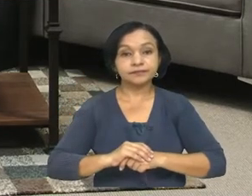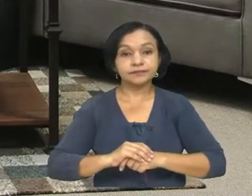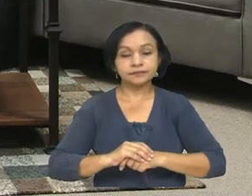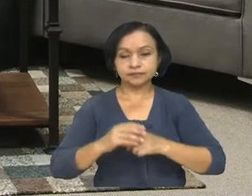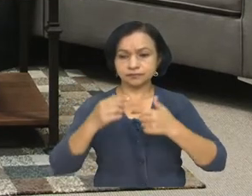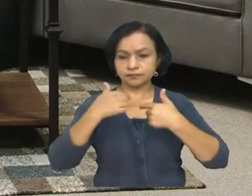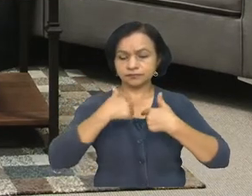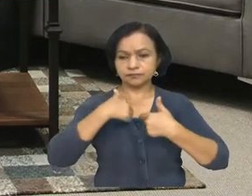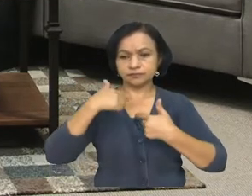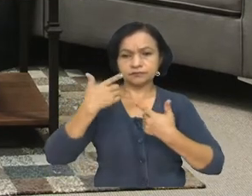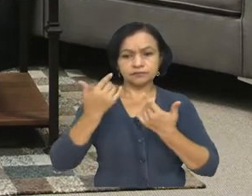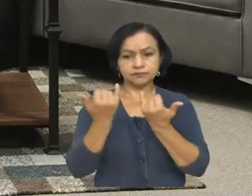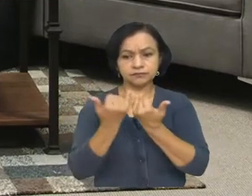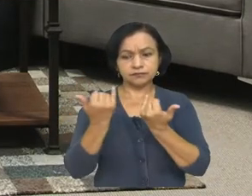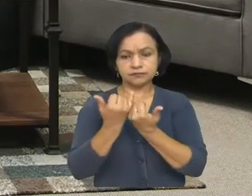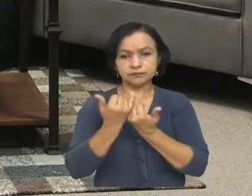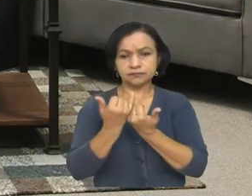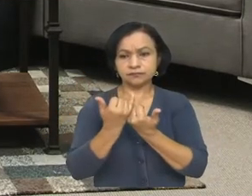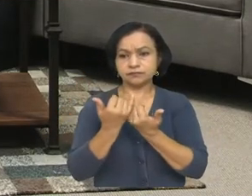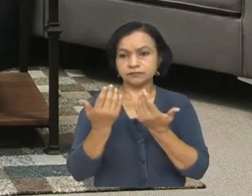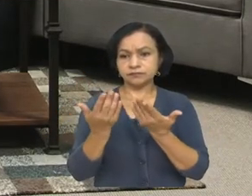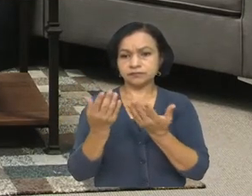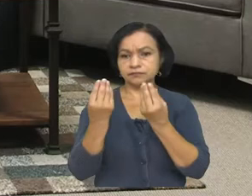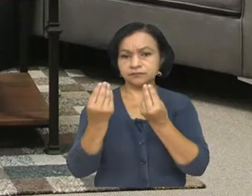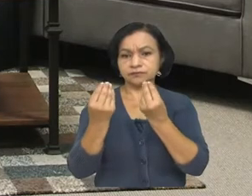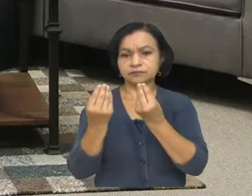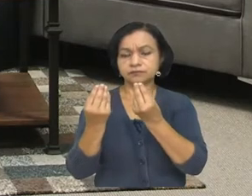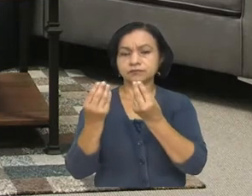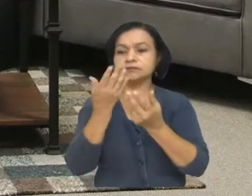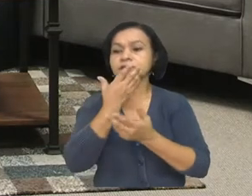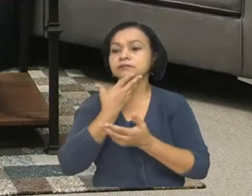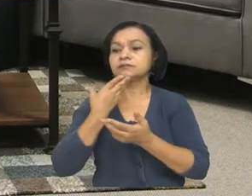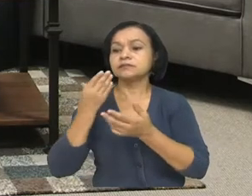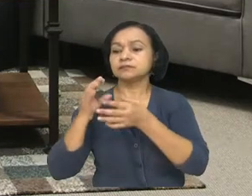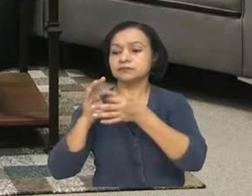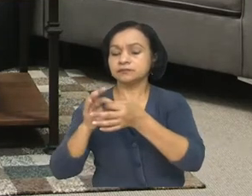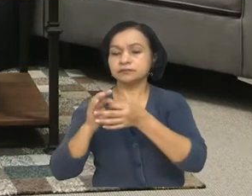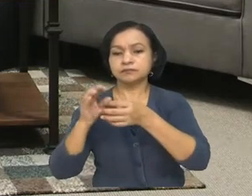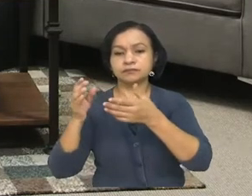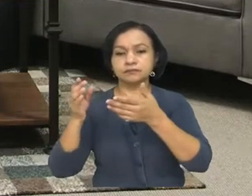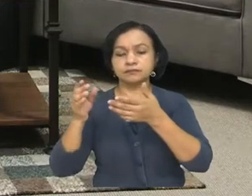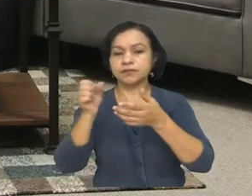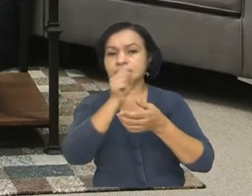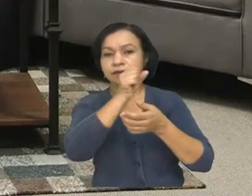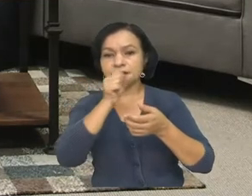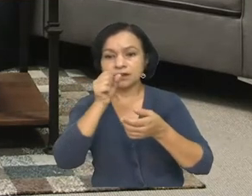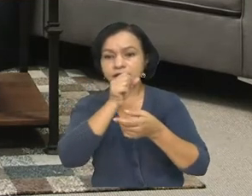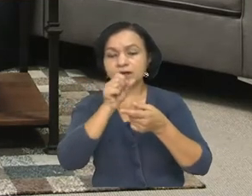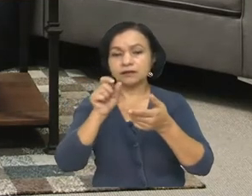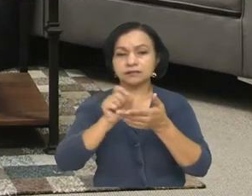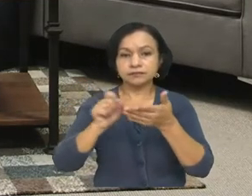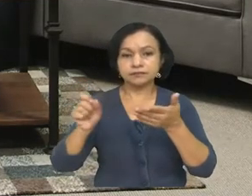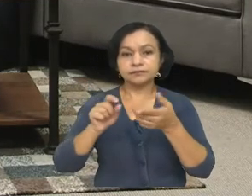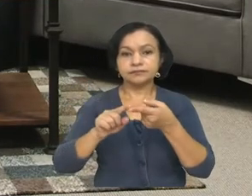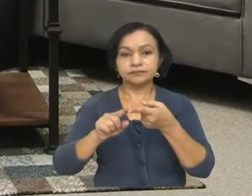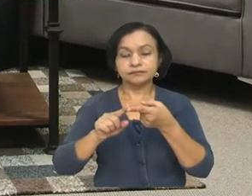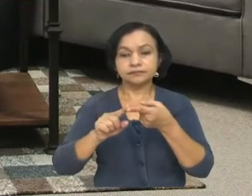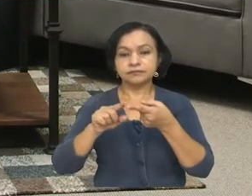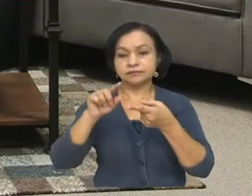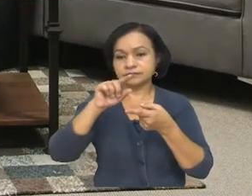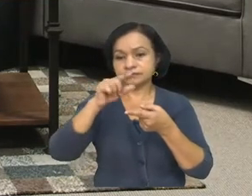estuve involucrado, también hubieron muchos compañeros cantautores, cantantes, el mismo Diego